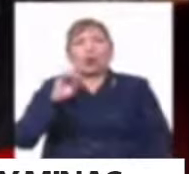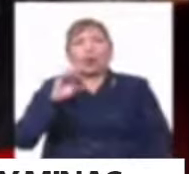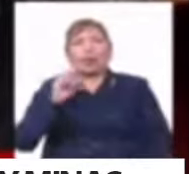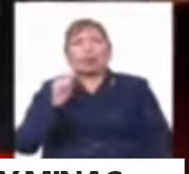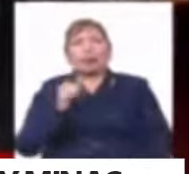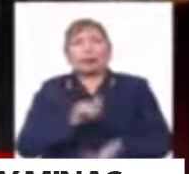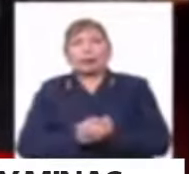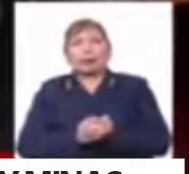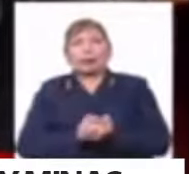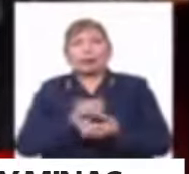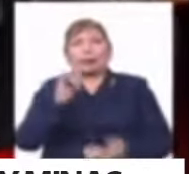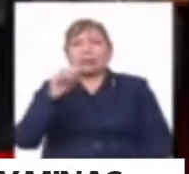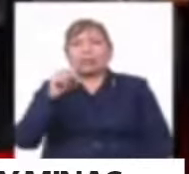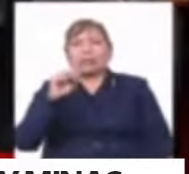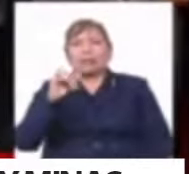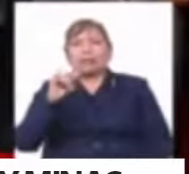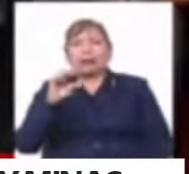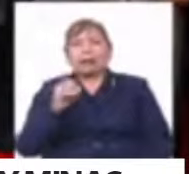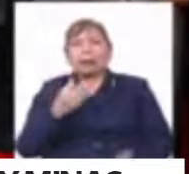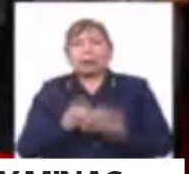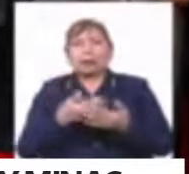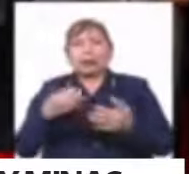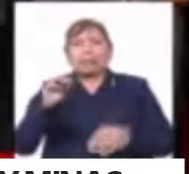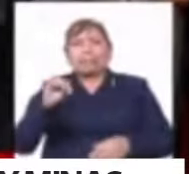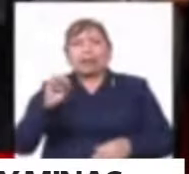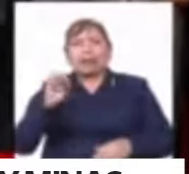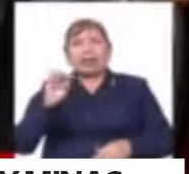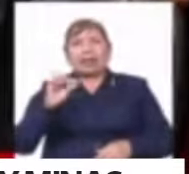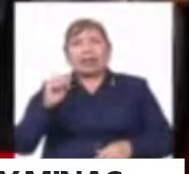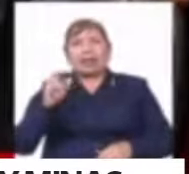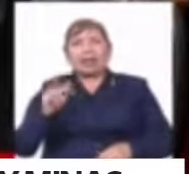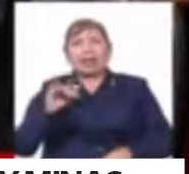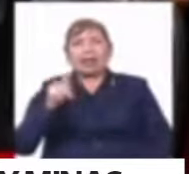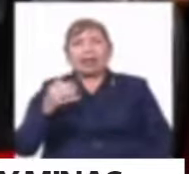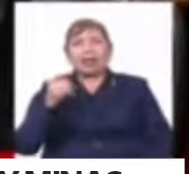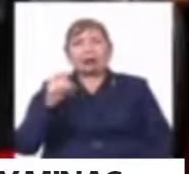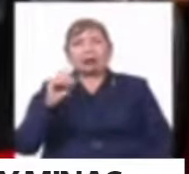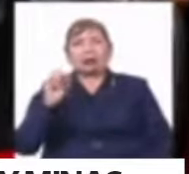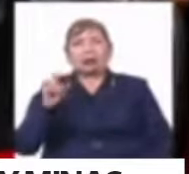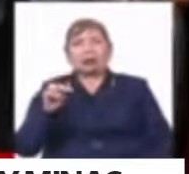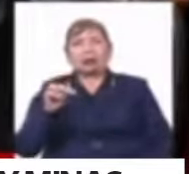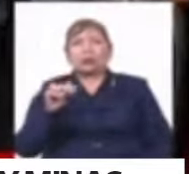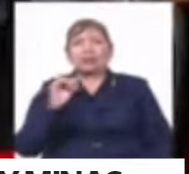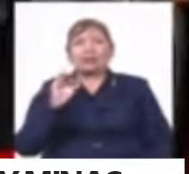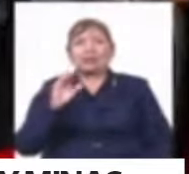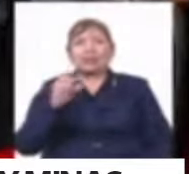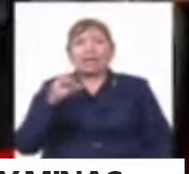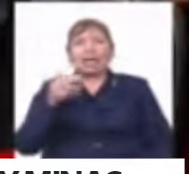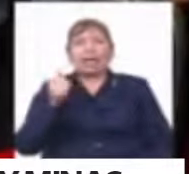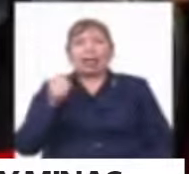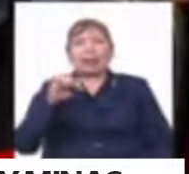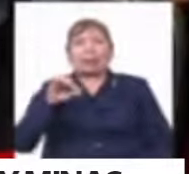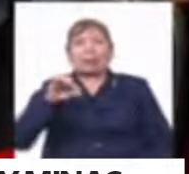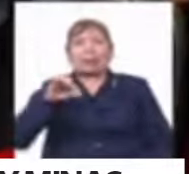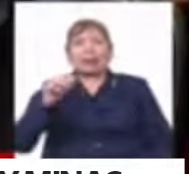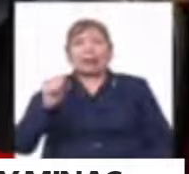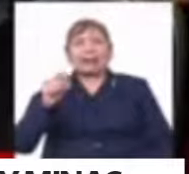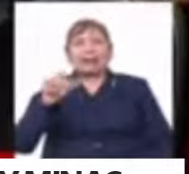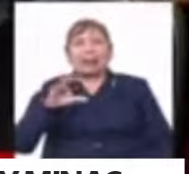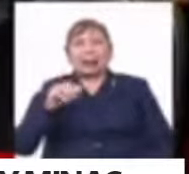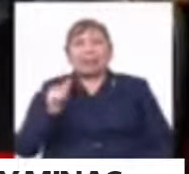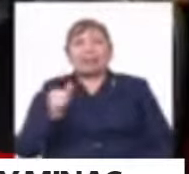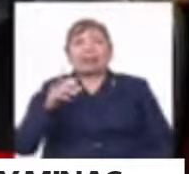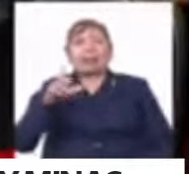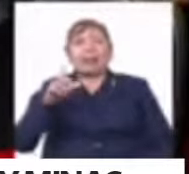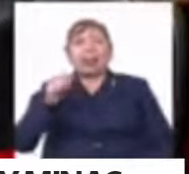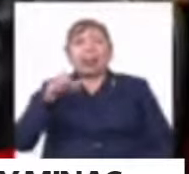ríos Yayimayo, provincia de Melgar, Puno, y Jatún, Ayliu, y Chacalpaca, provincia